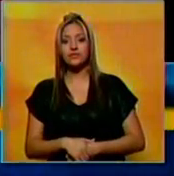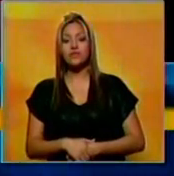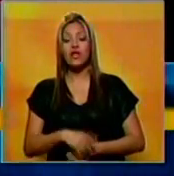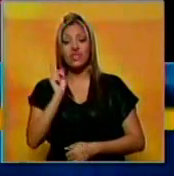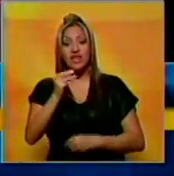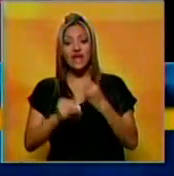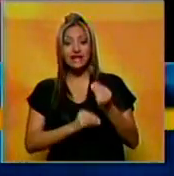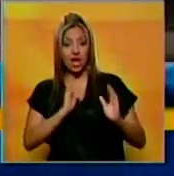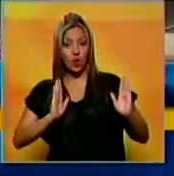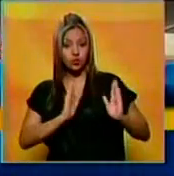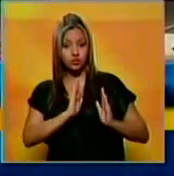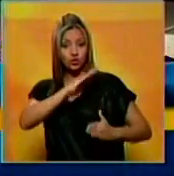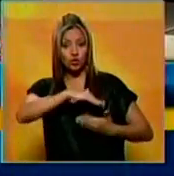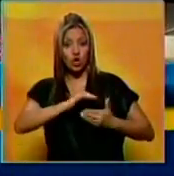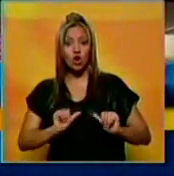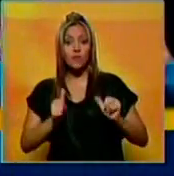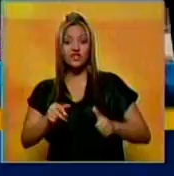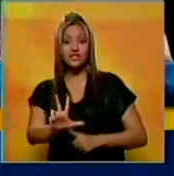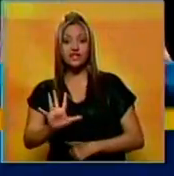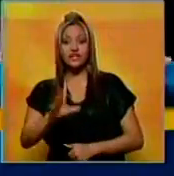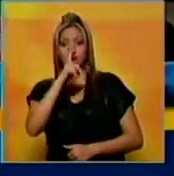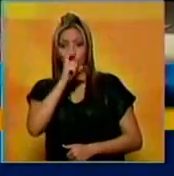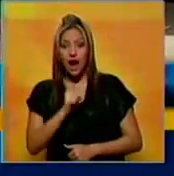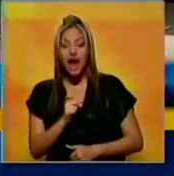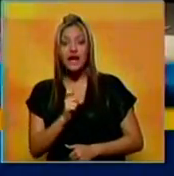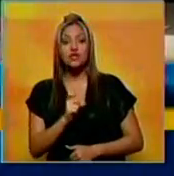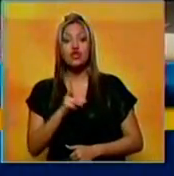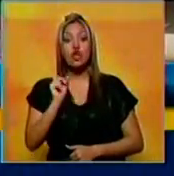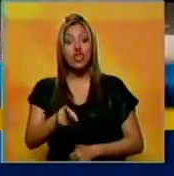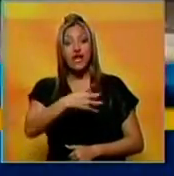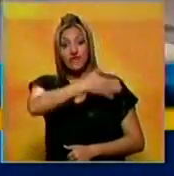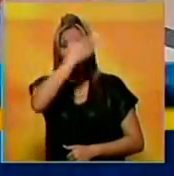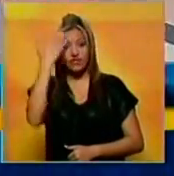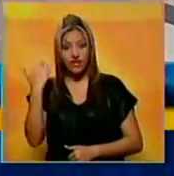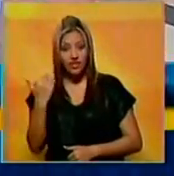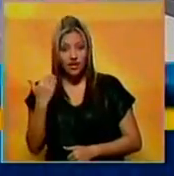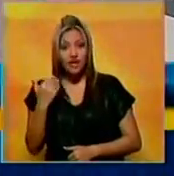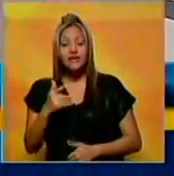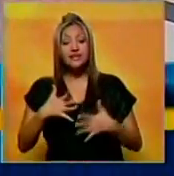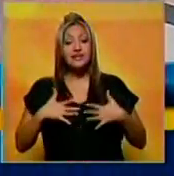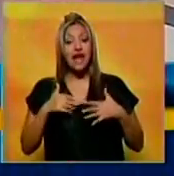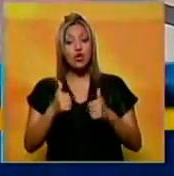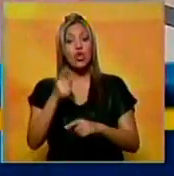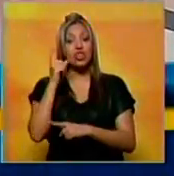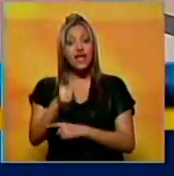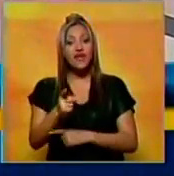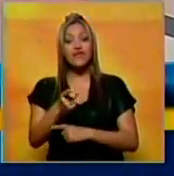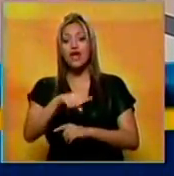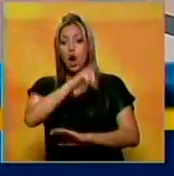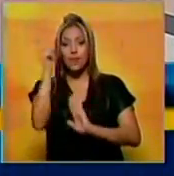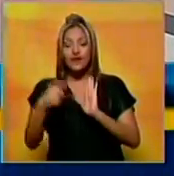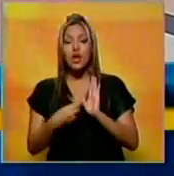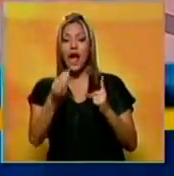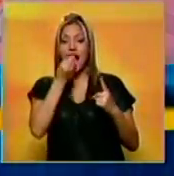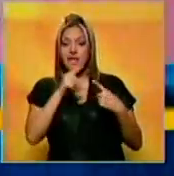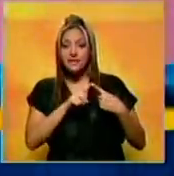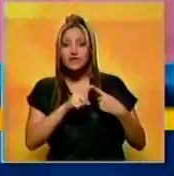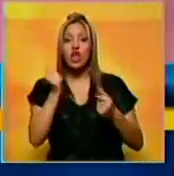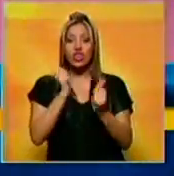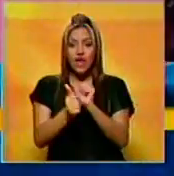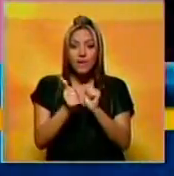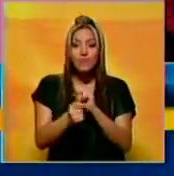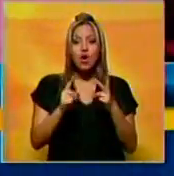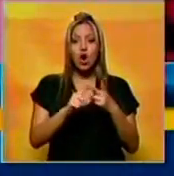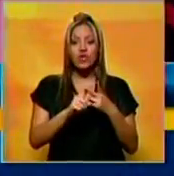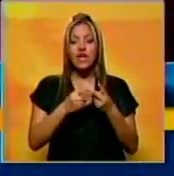debe realizarse a partir de los 35 años sin olvidos. Recuerde que la salud debe ser integral: alimentación,